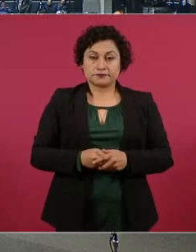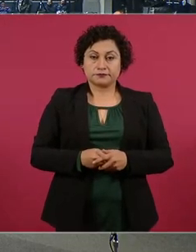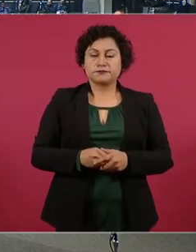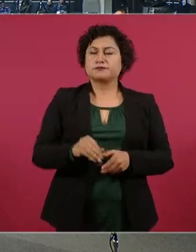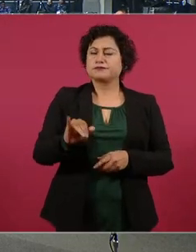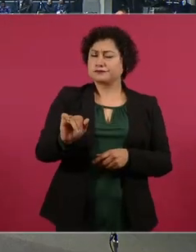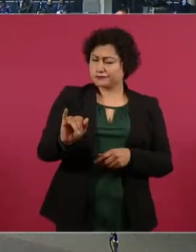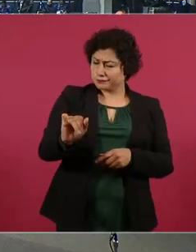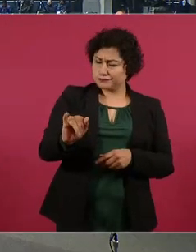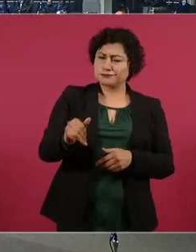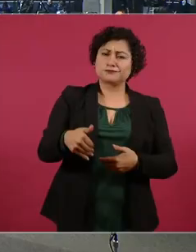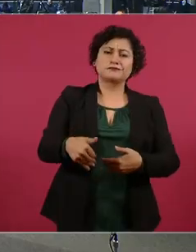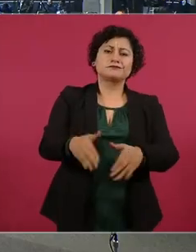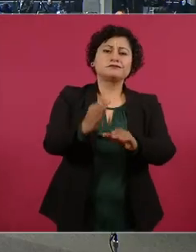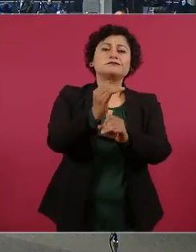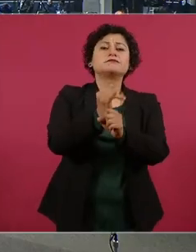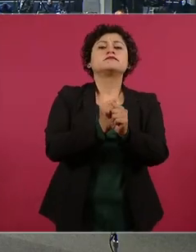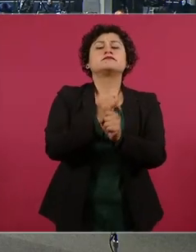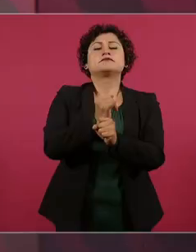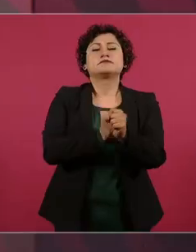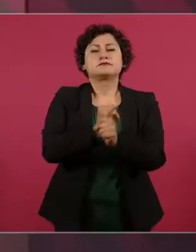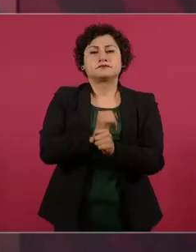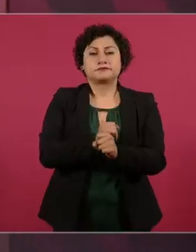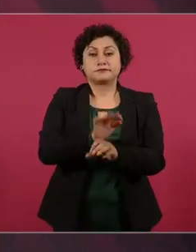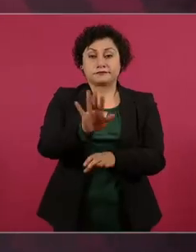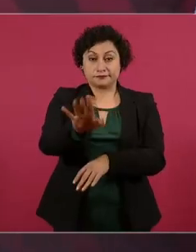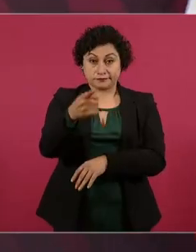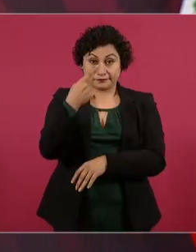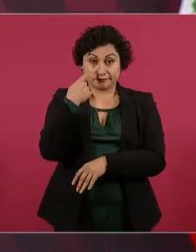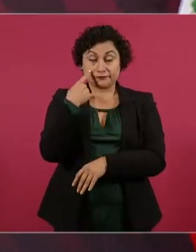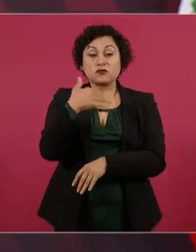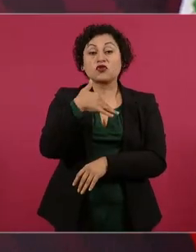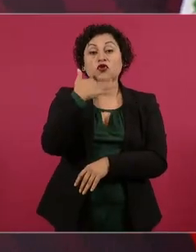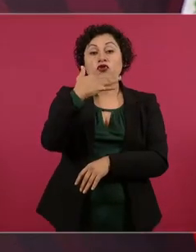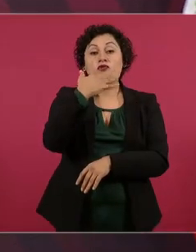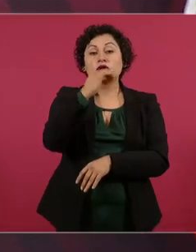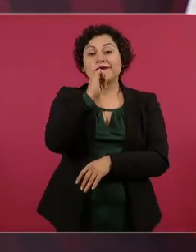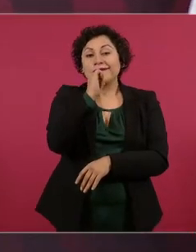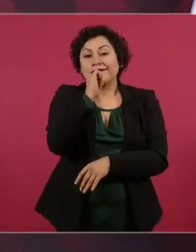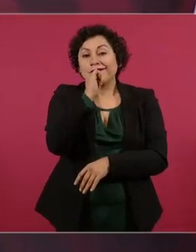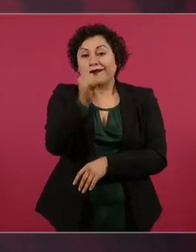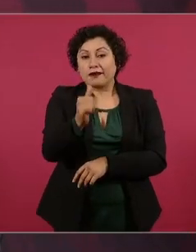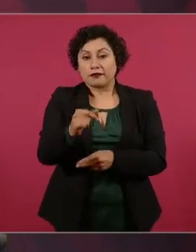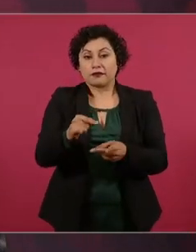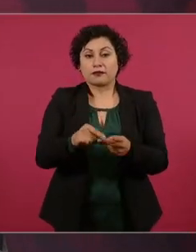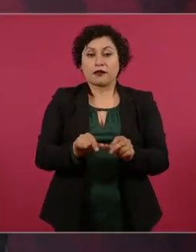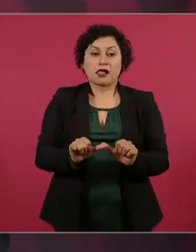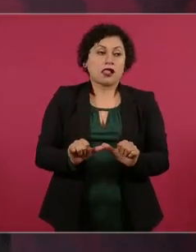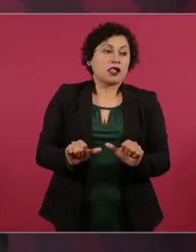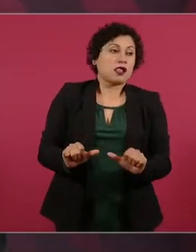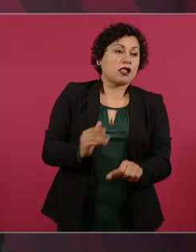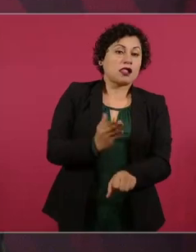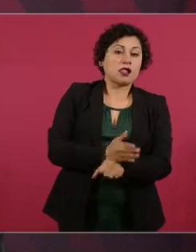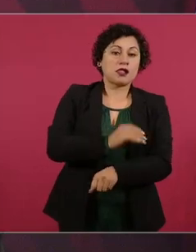se va a investigar. Ni corrupción ni impunidad. Por eso están